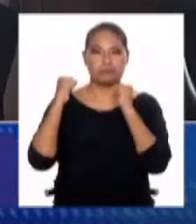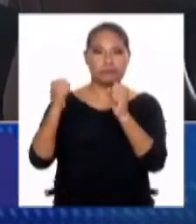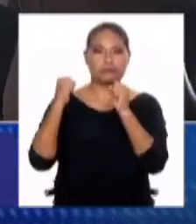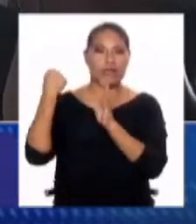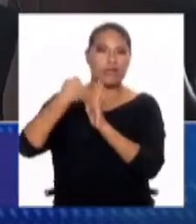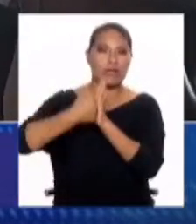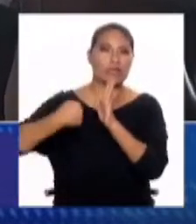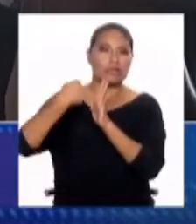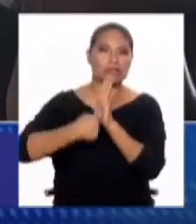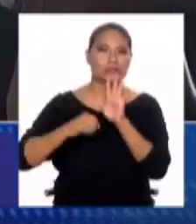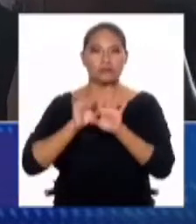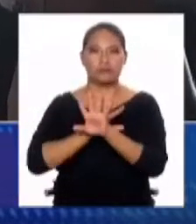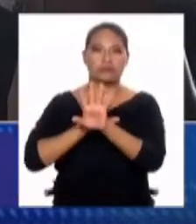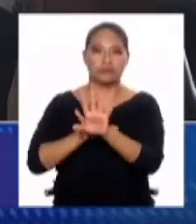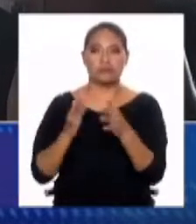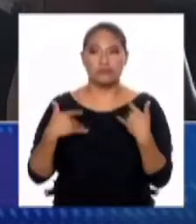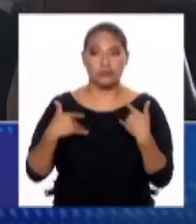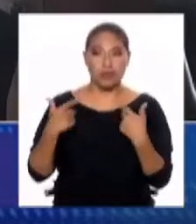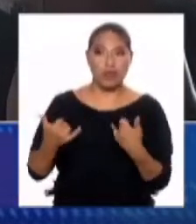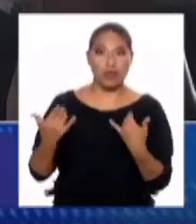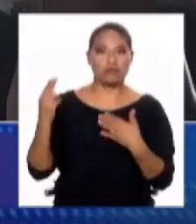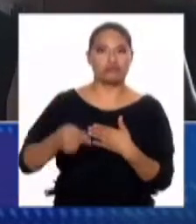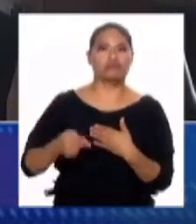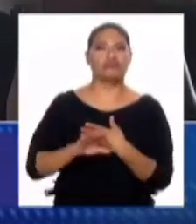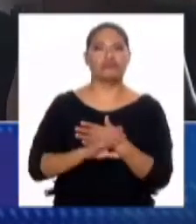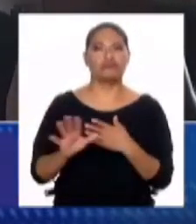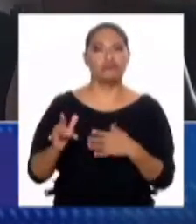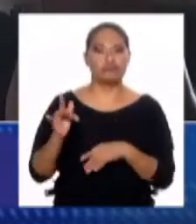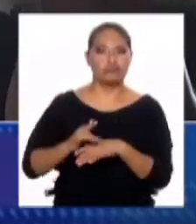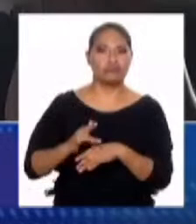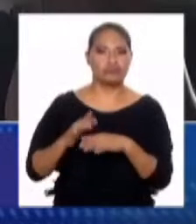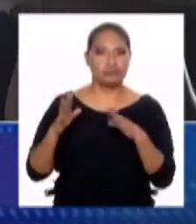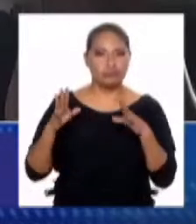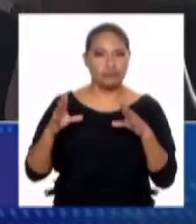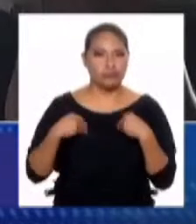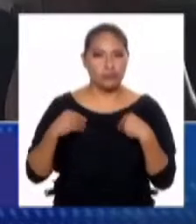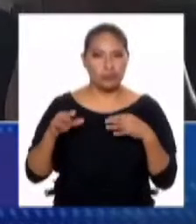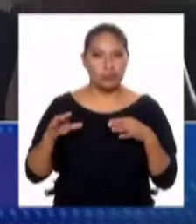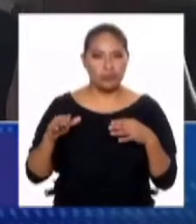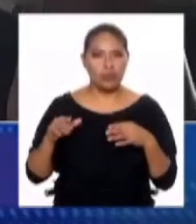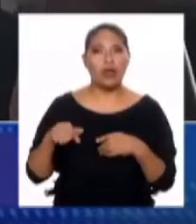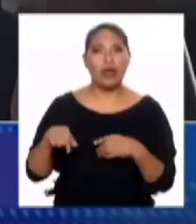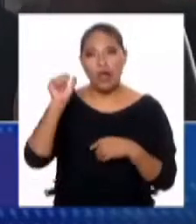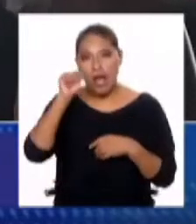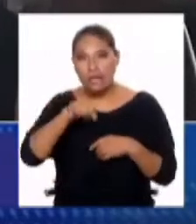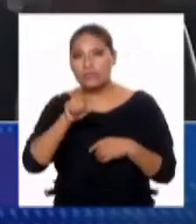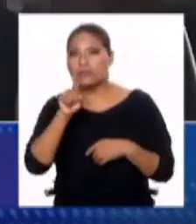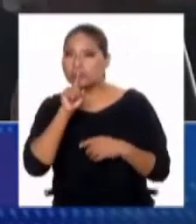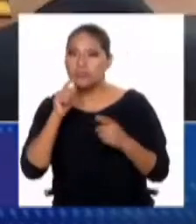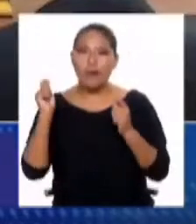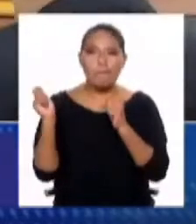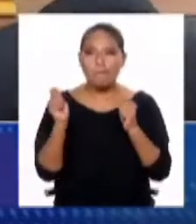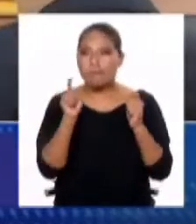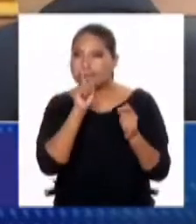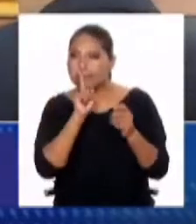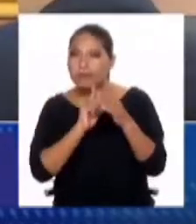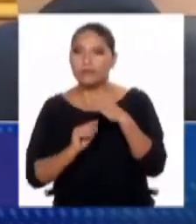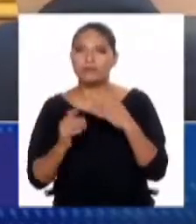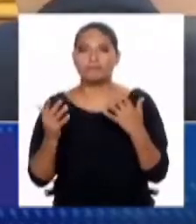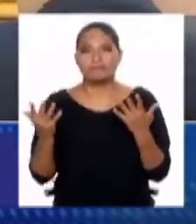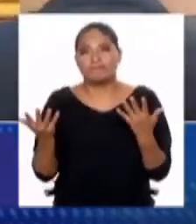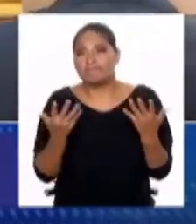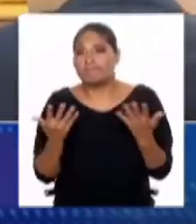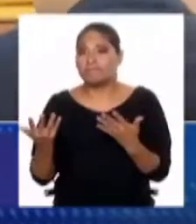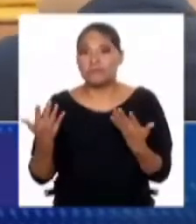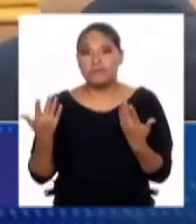golpeada, está no permitida, no está permitida. Sí, que hay vandalaje, que hay...